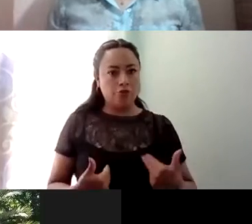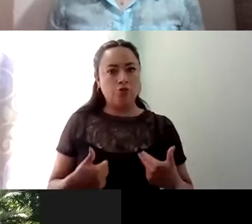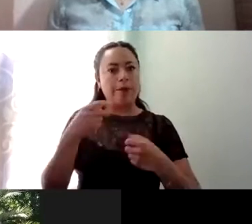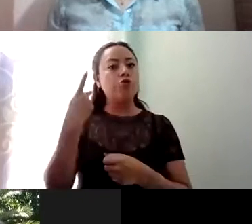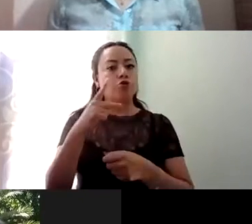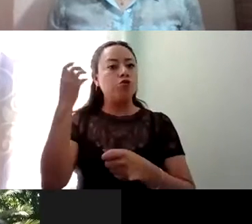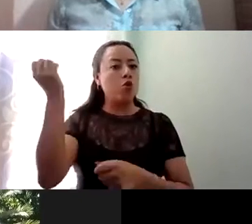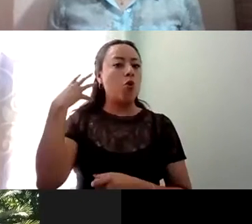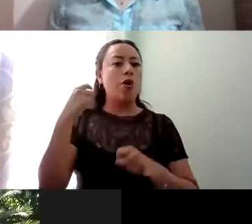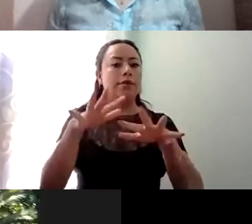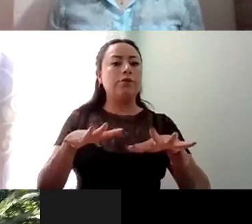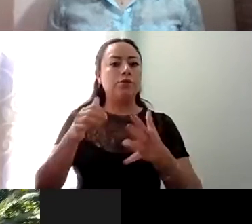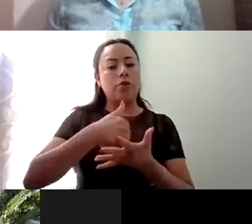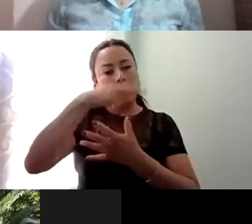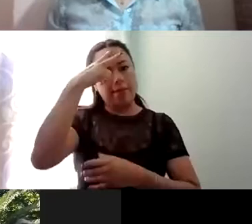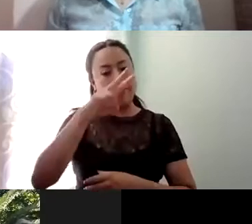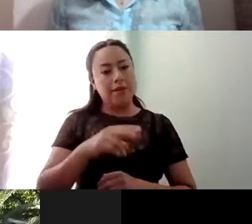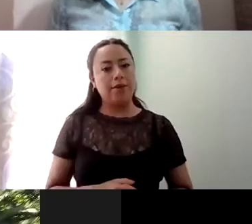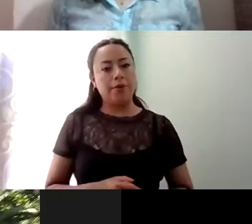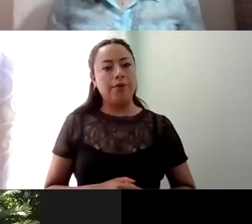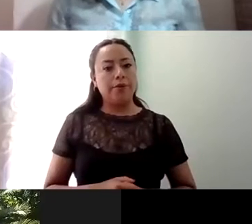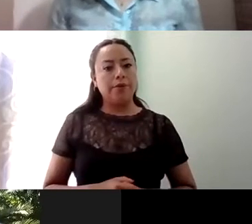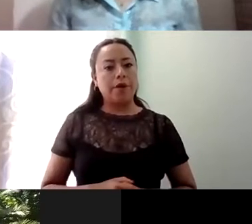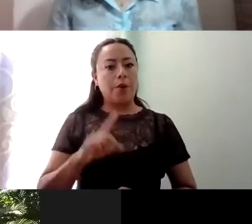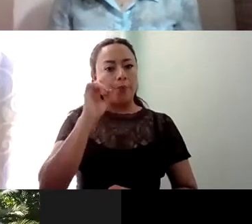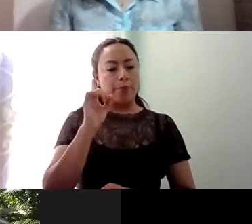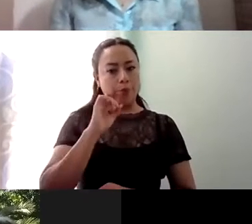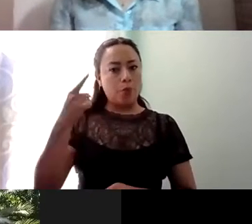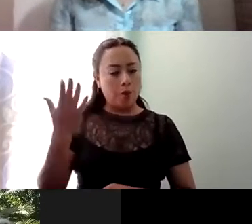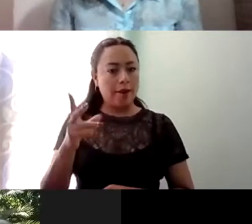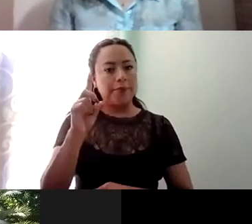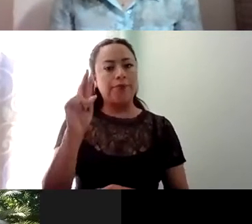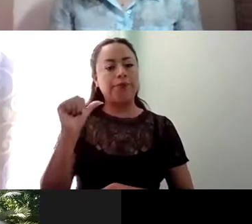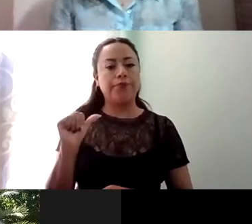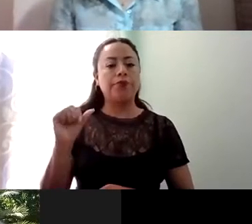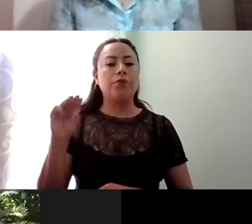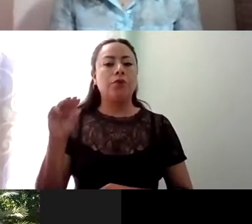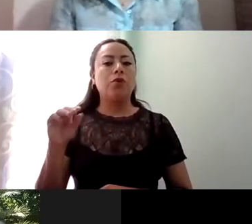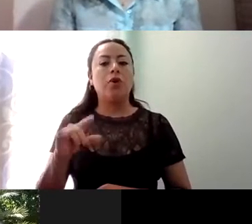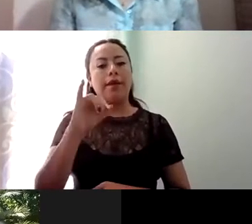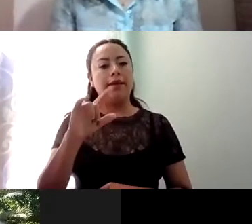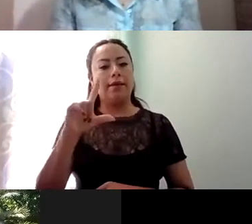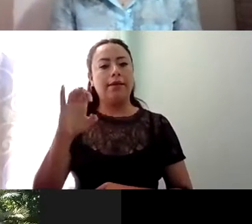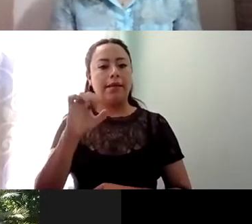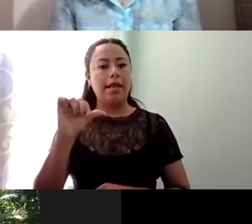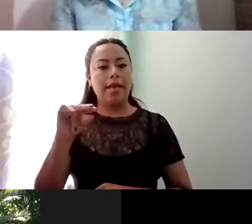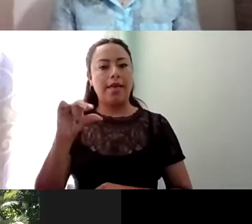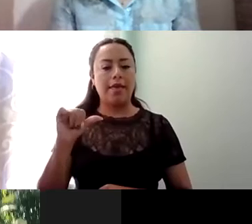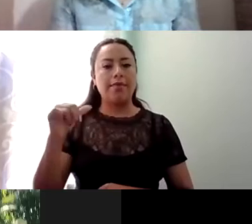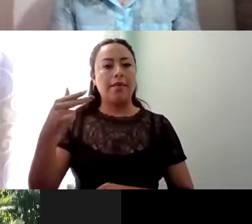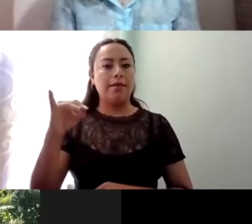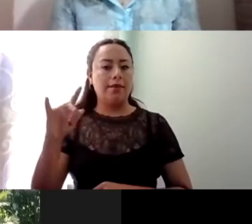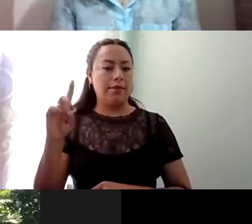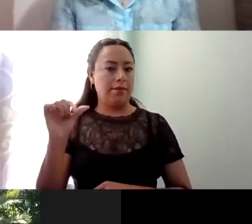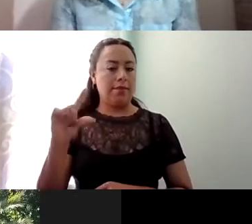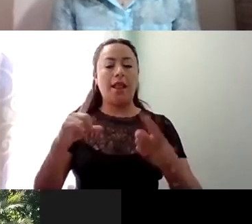la Ciudad de México a la ciudadana doctora Ileana Hidalgo Rioja. 1. La entrevista será